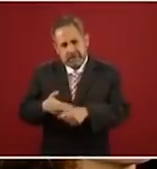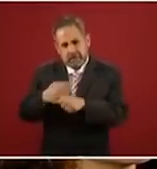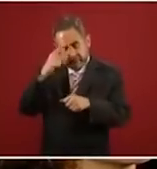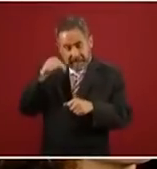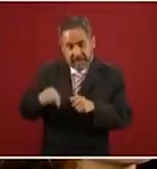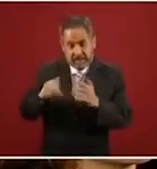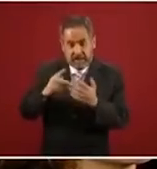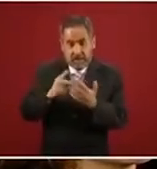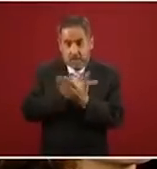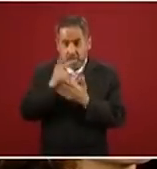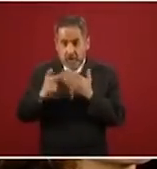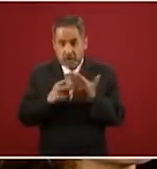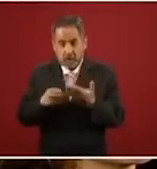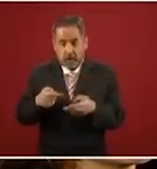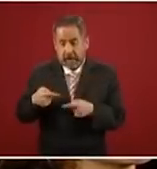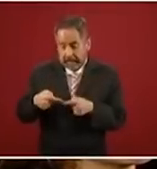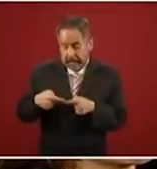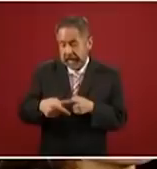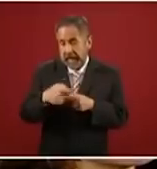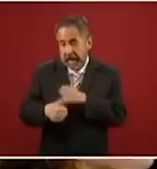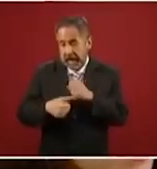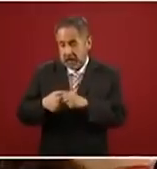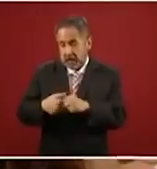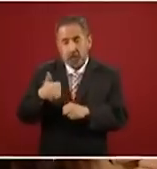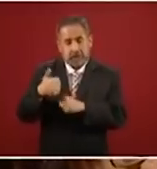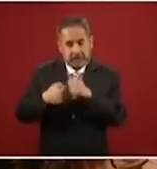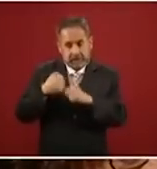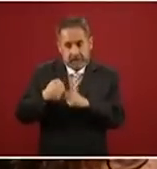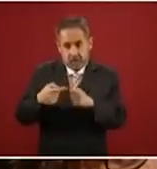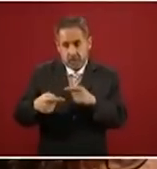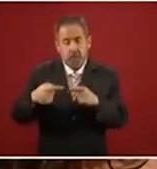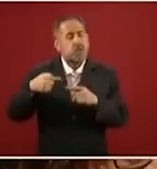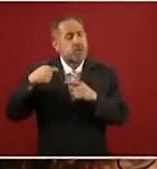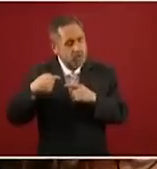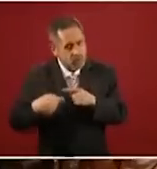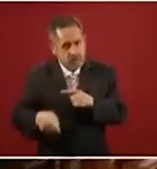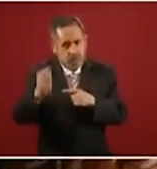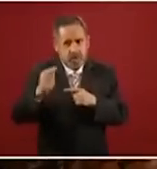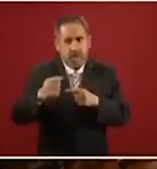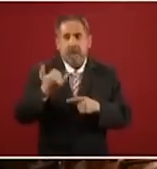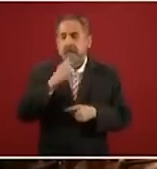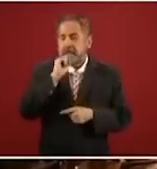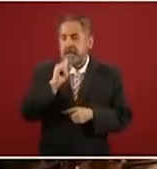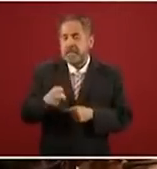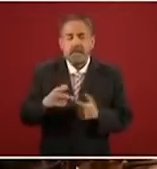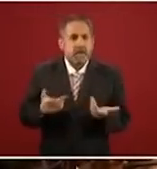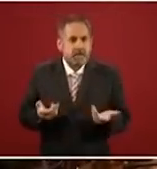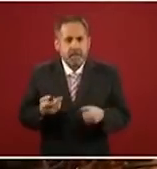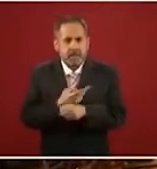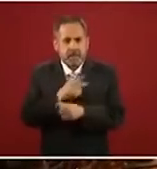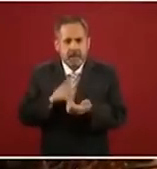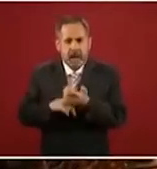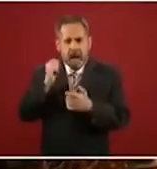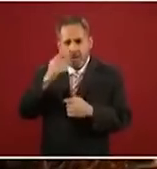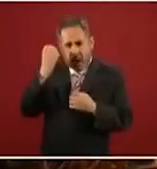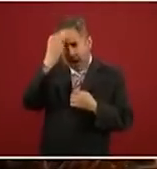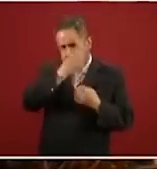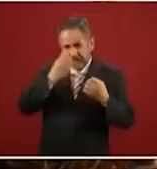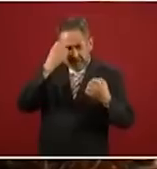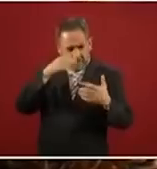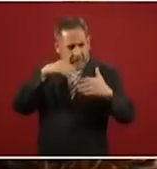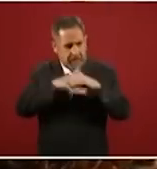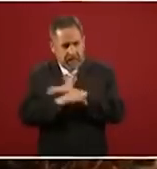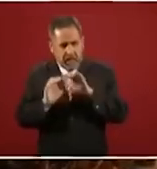este proyecto perdure este sexenio y los siguientes y por otro lado no no habrá examen de atención para la